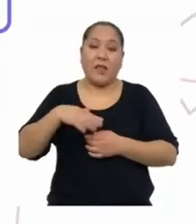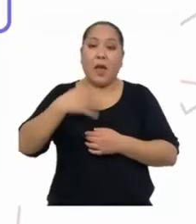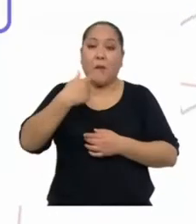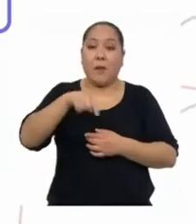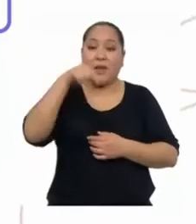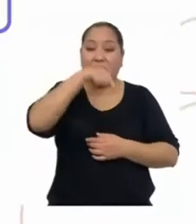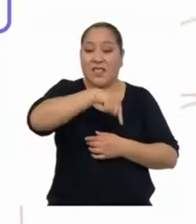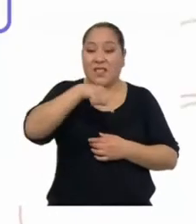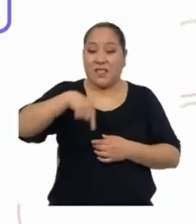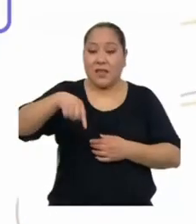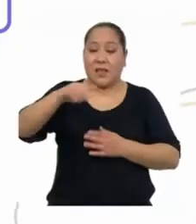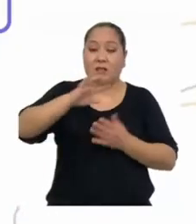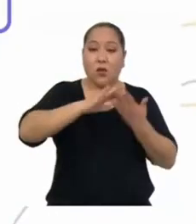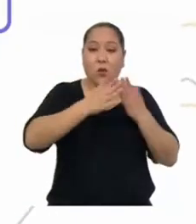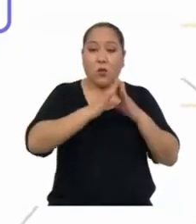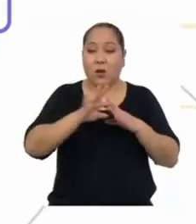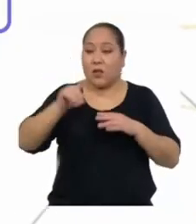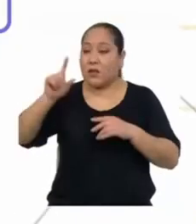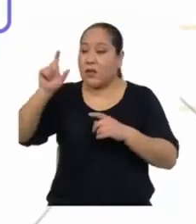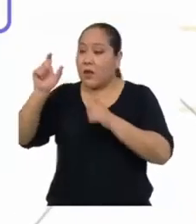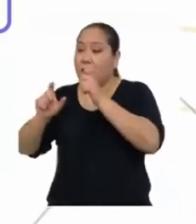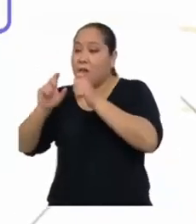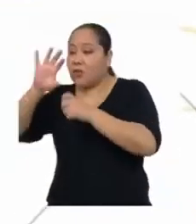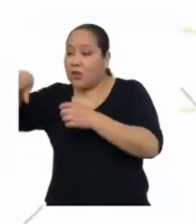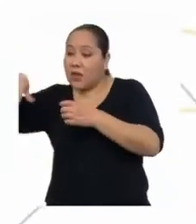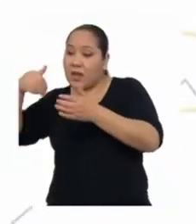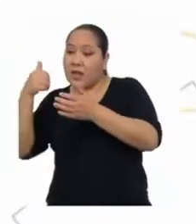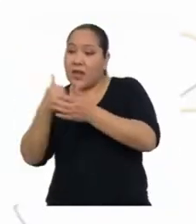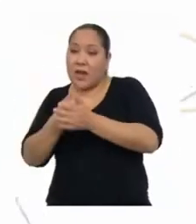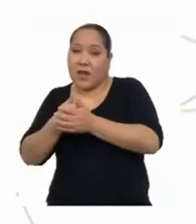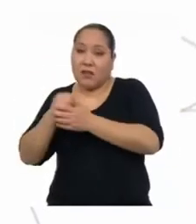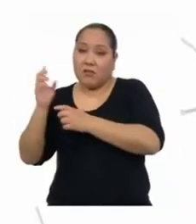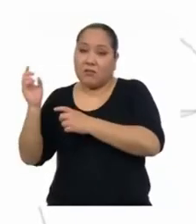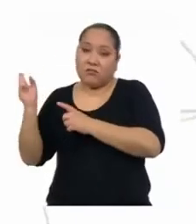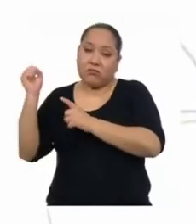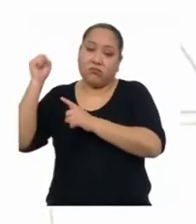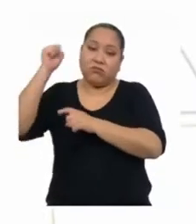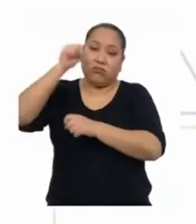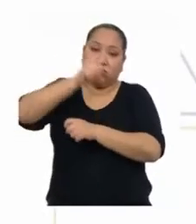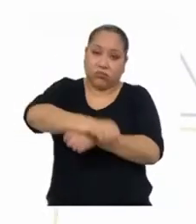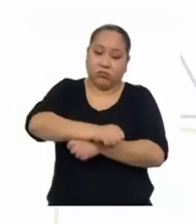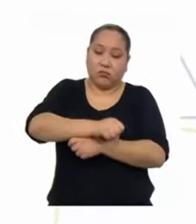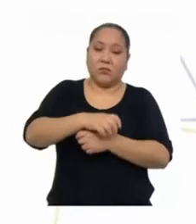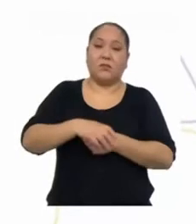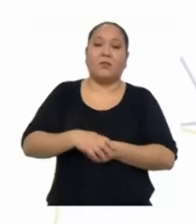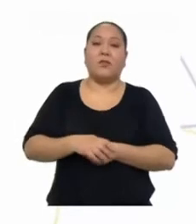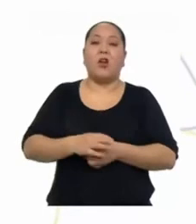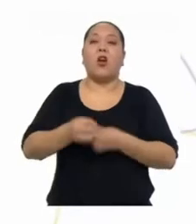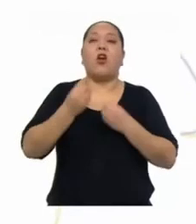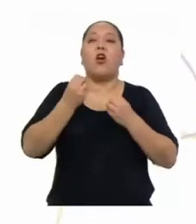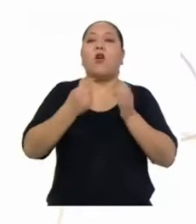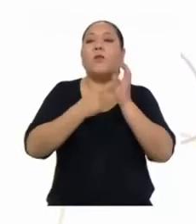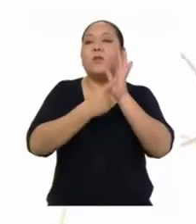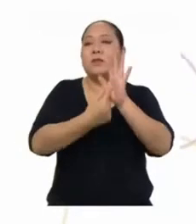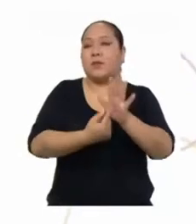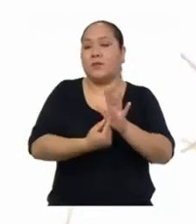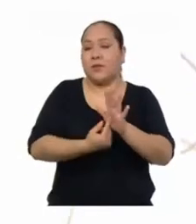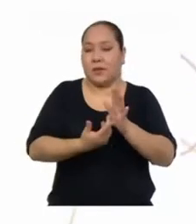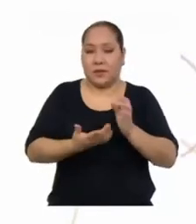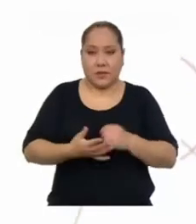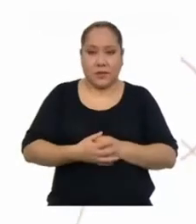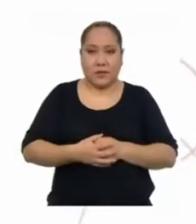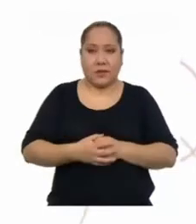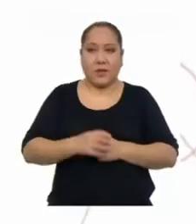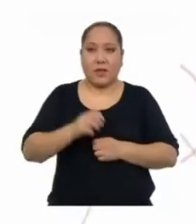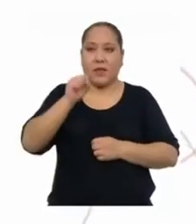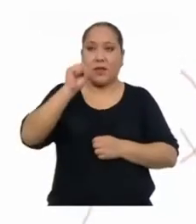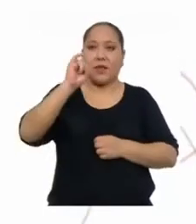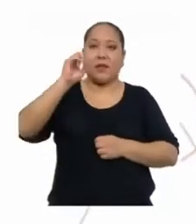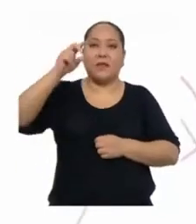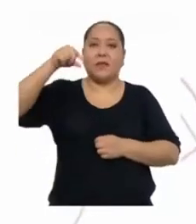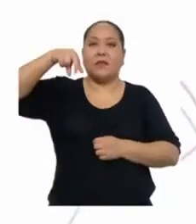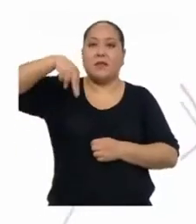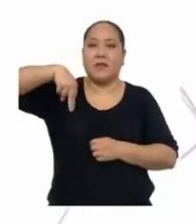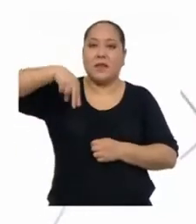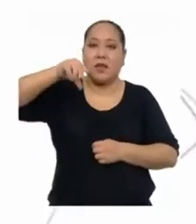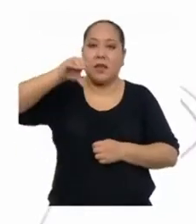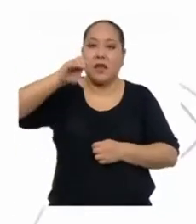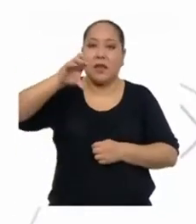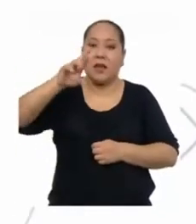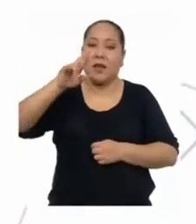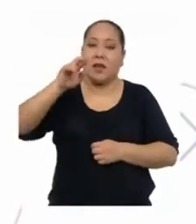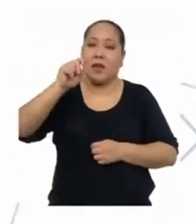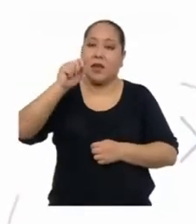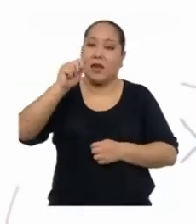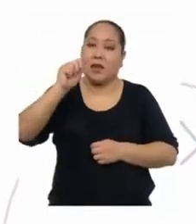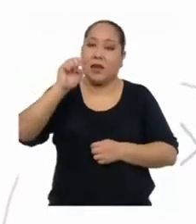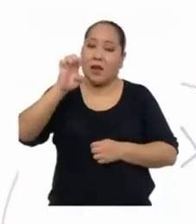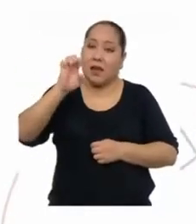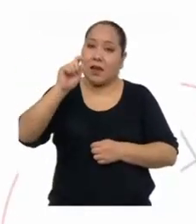que llegaron con la invasión. ¿Cómo se da? Sincretismo es la asimilación